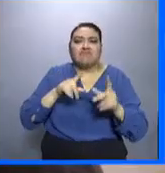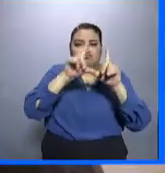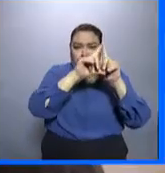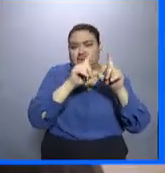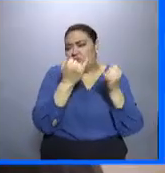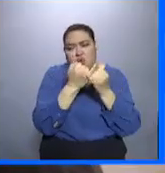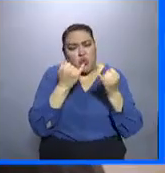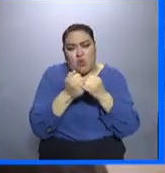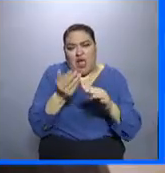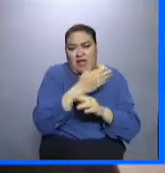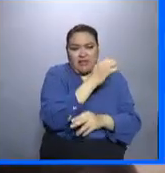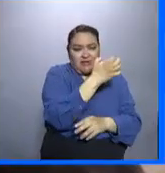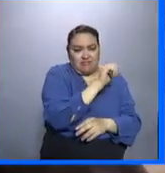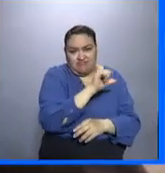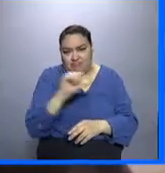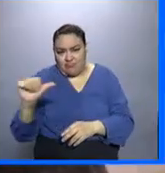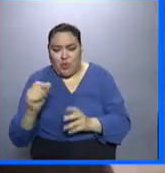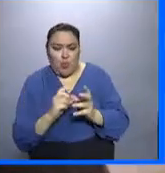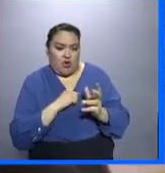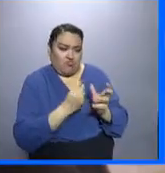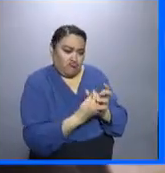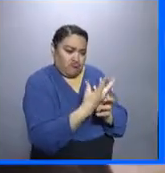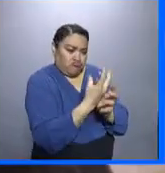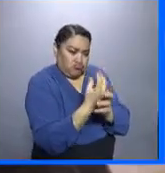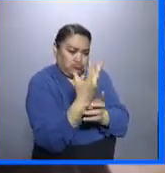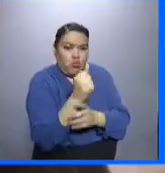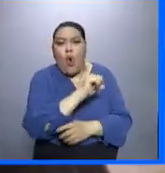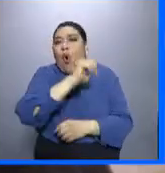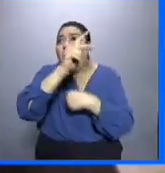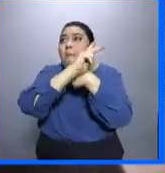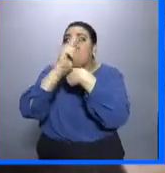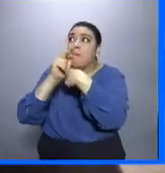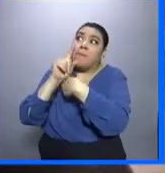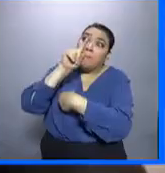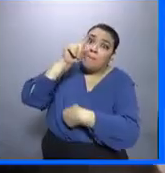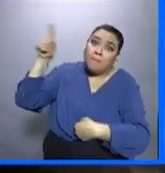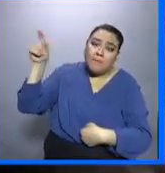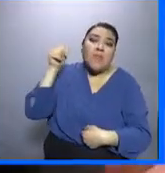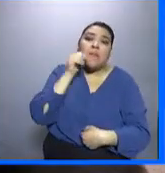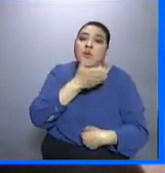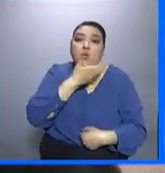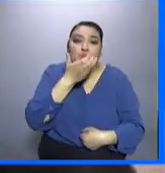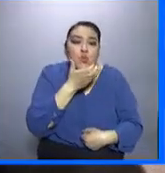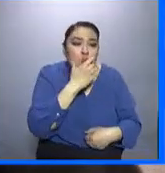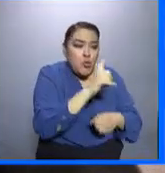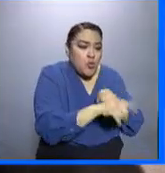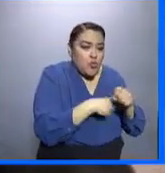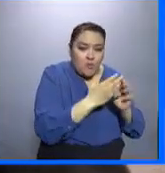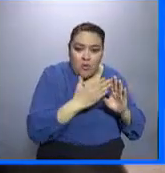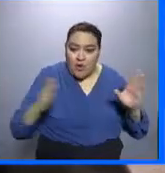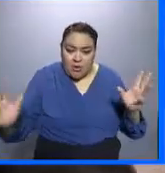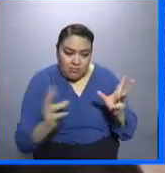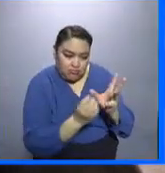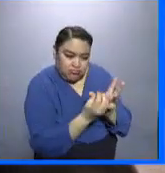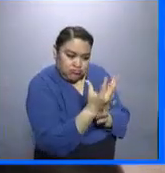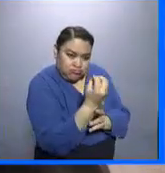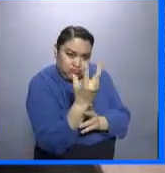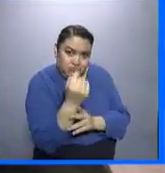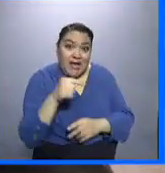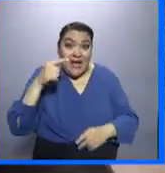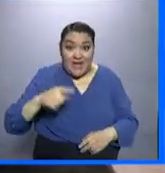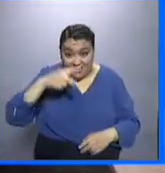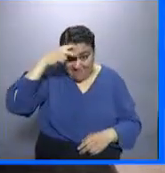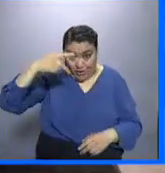año. Le digo, en otros países la cultivan a lo largo del año. Aquí en México, como es